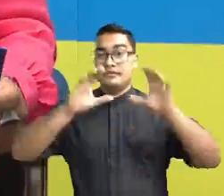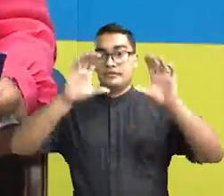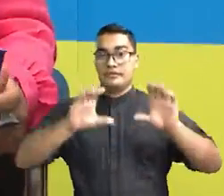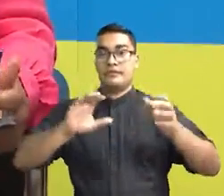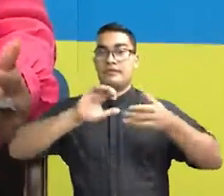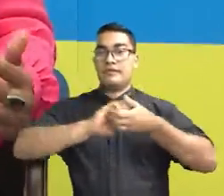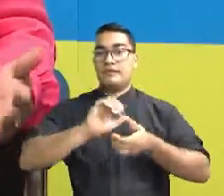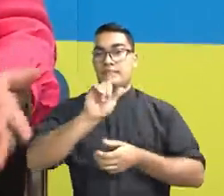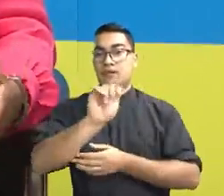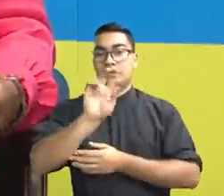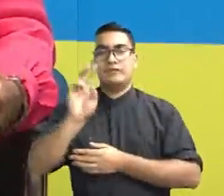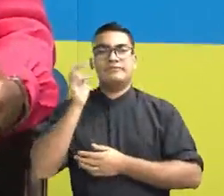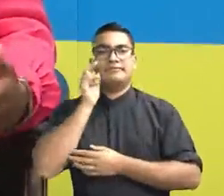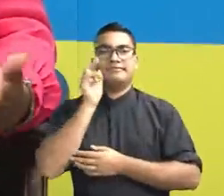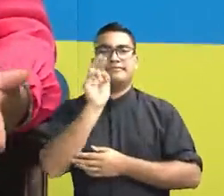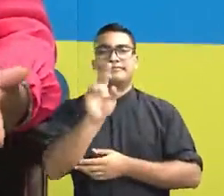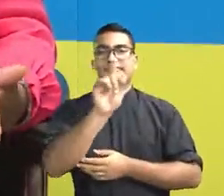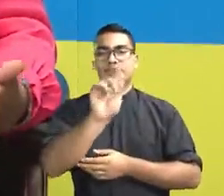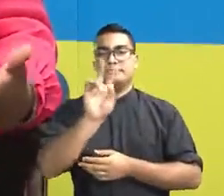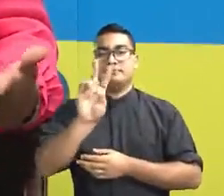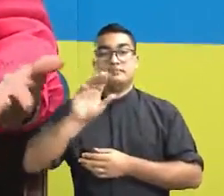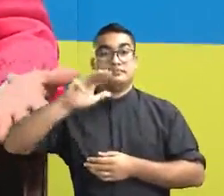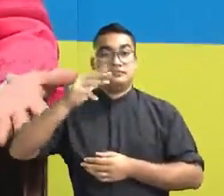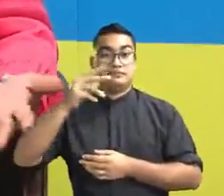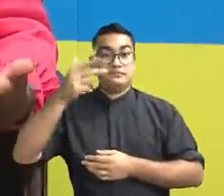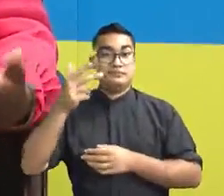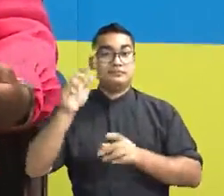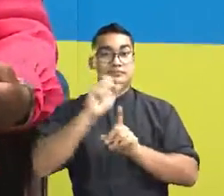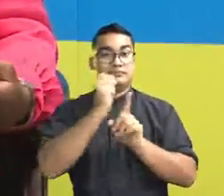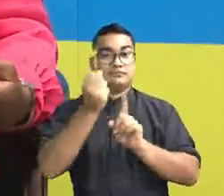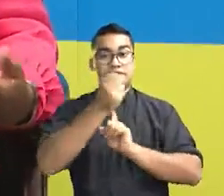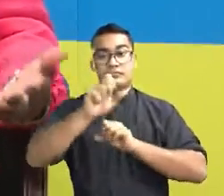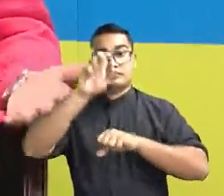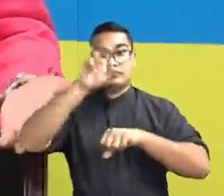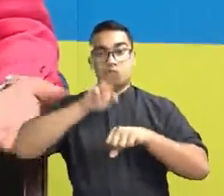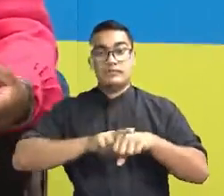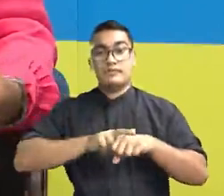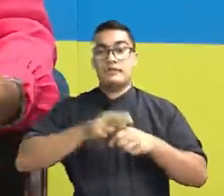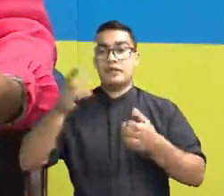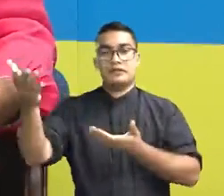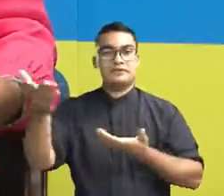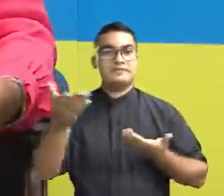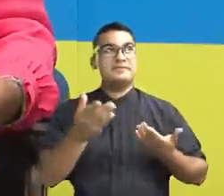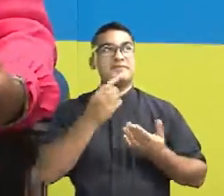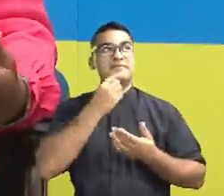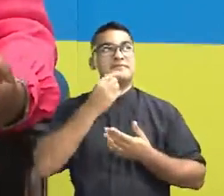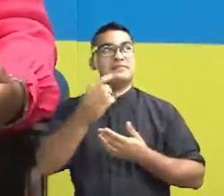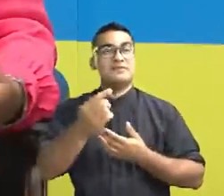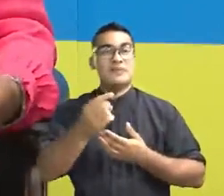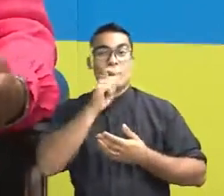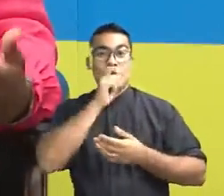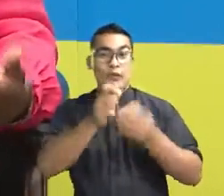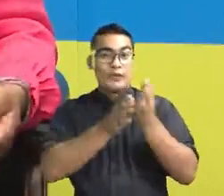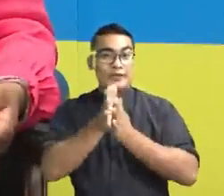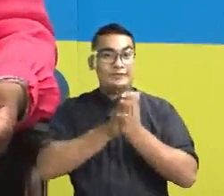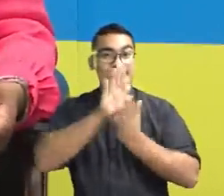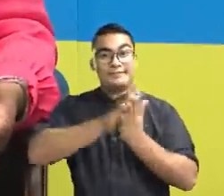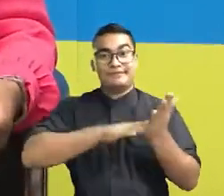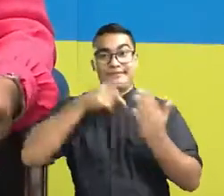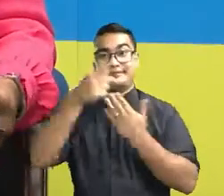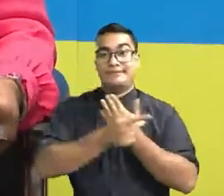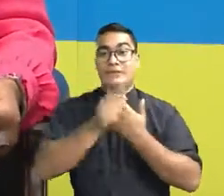amigos televidentes que están en sintonía de Canal 98, el canal de la Asamblea Nacional. Bienvenidos a una edición más de su gustado programa Prevenir es